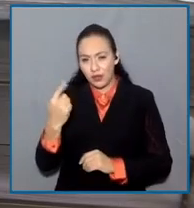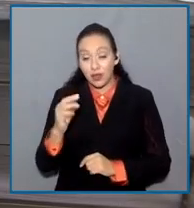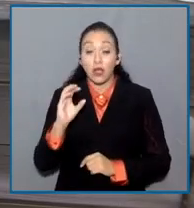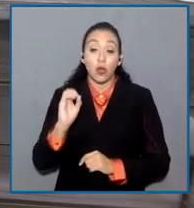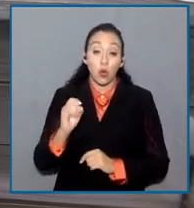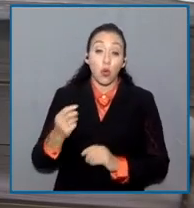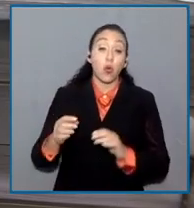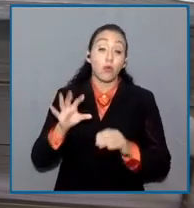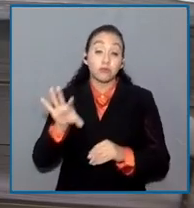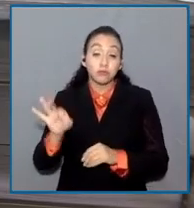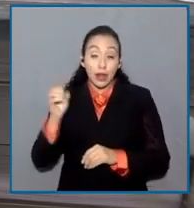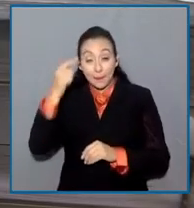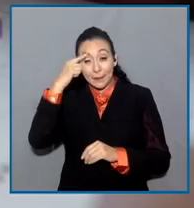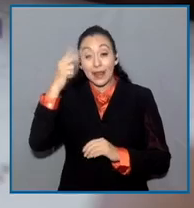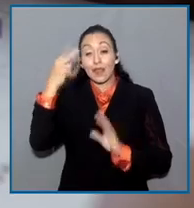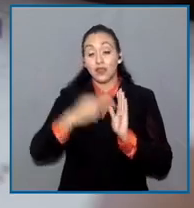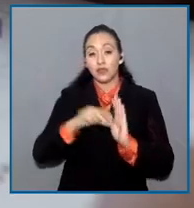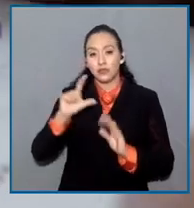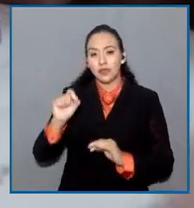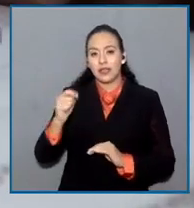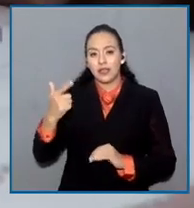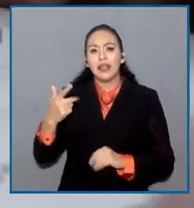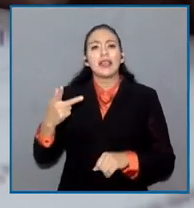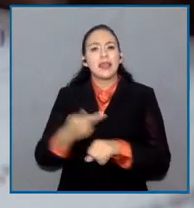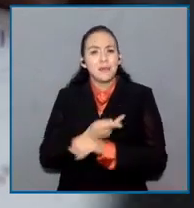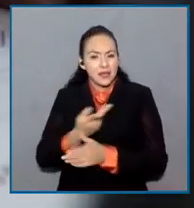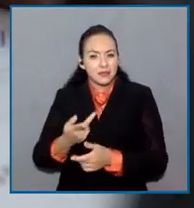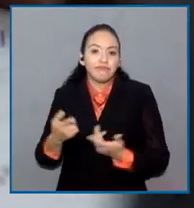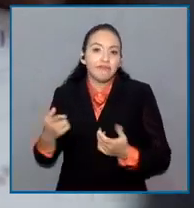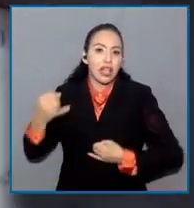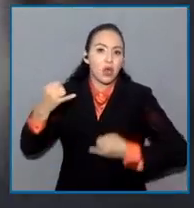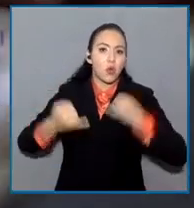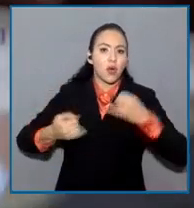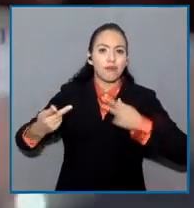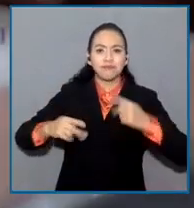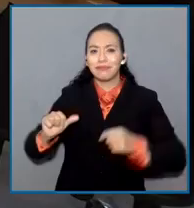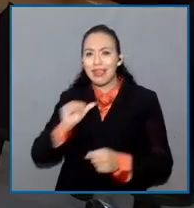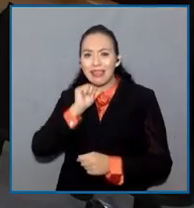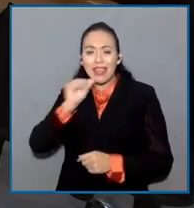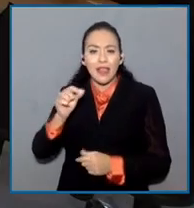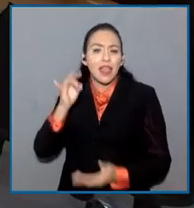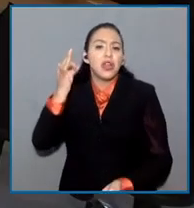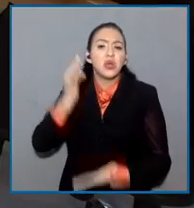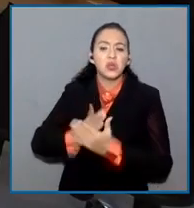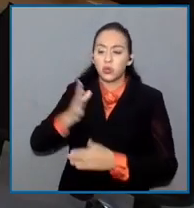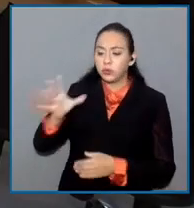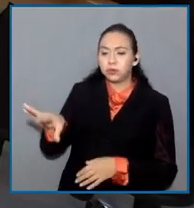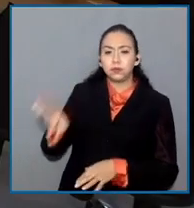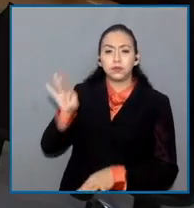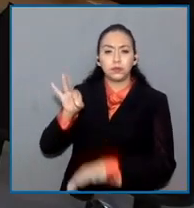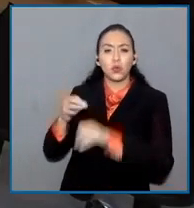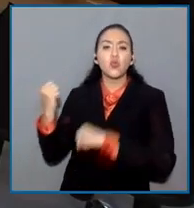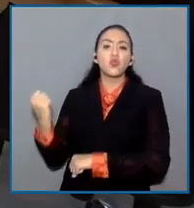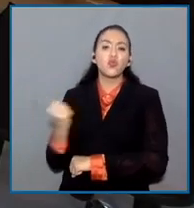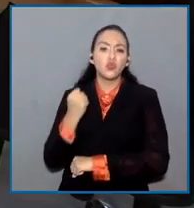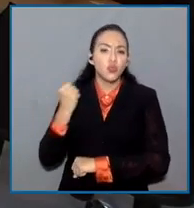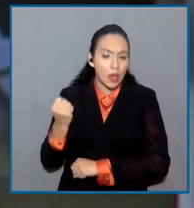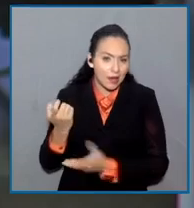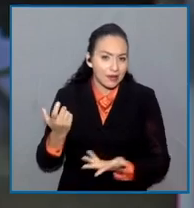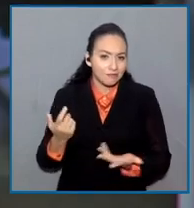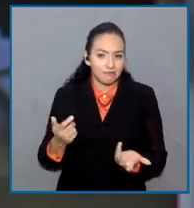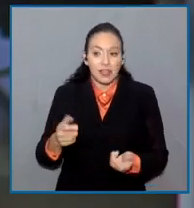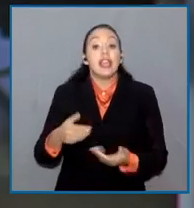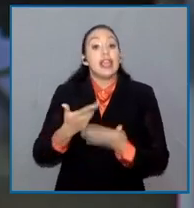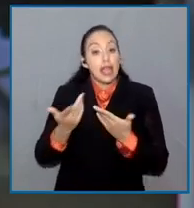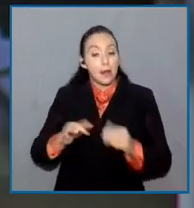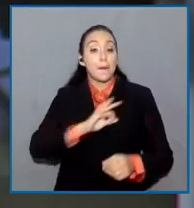que atenta contra la independencia judicial, que la nominación de candidatos para ocupar la totalidad de cargos de jueces y magistrados